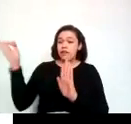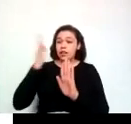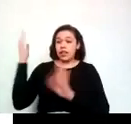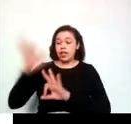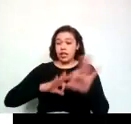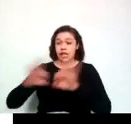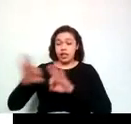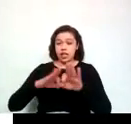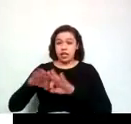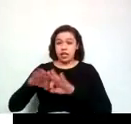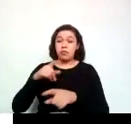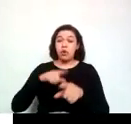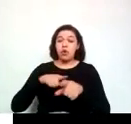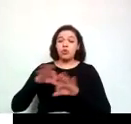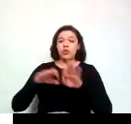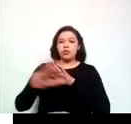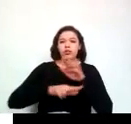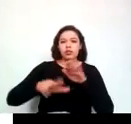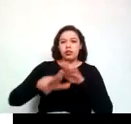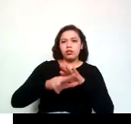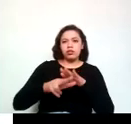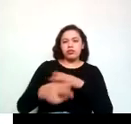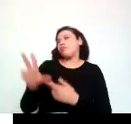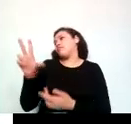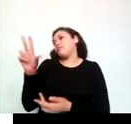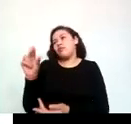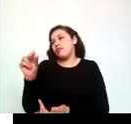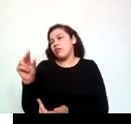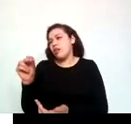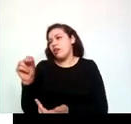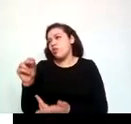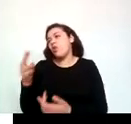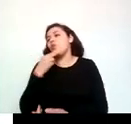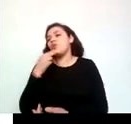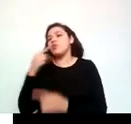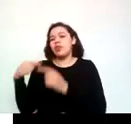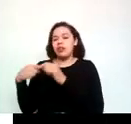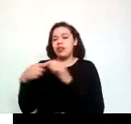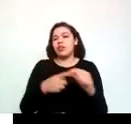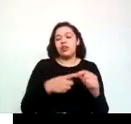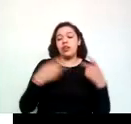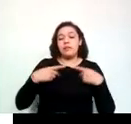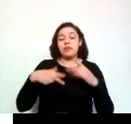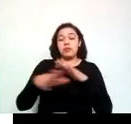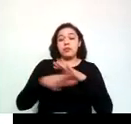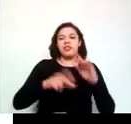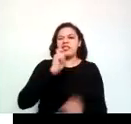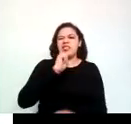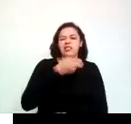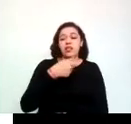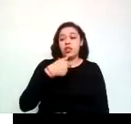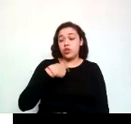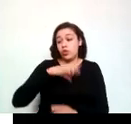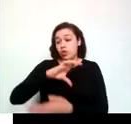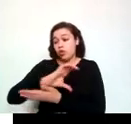un trabajador por honorarios, no va a aplicar. Es decir, un trabajador por honorarios es, yo contrato a